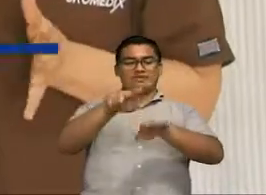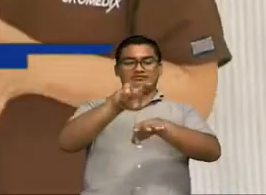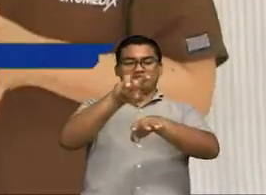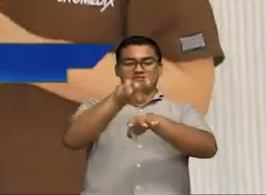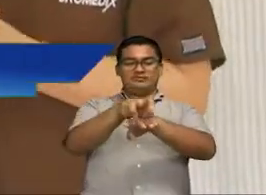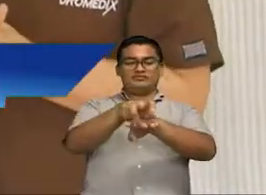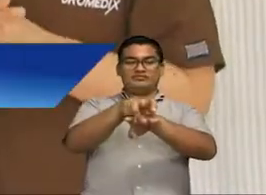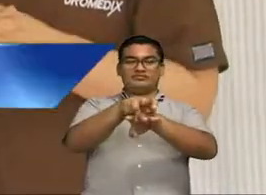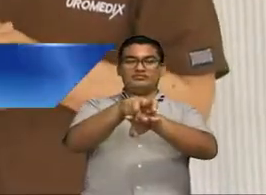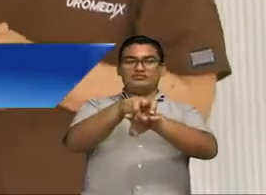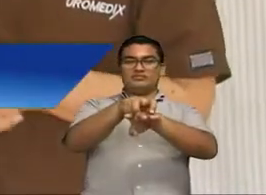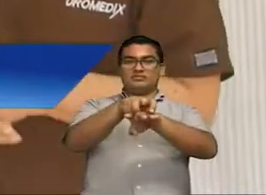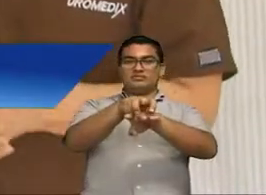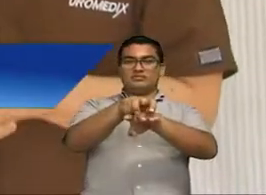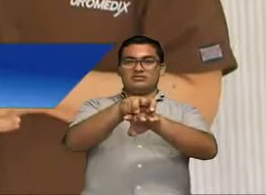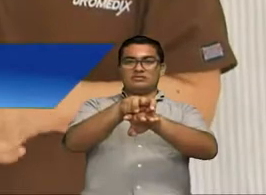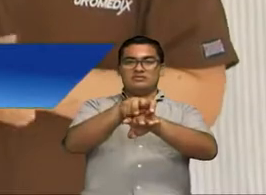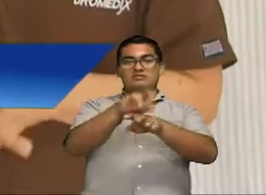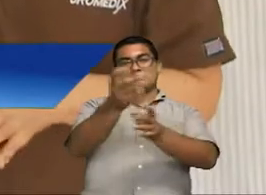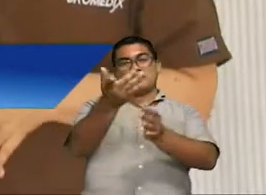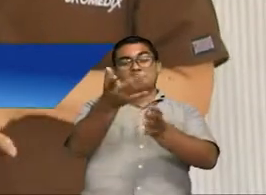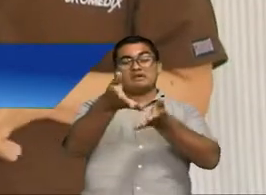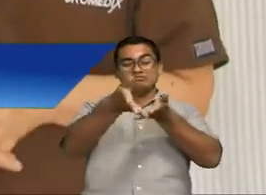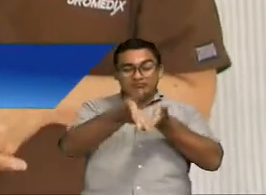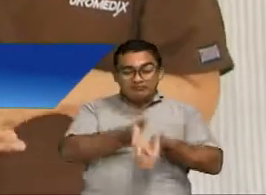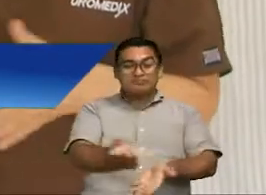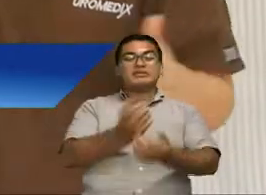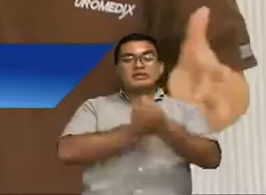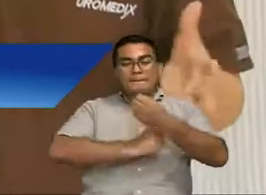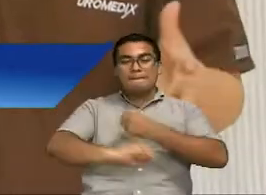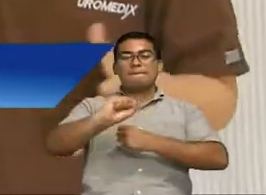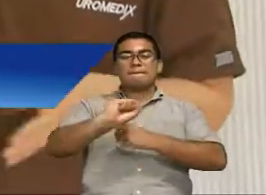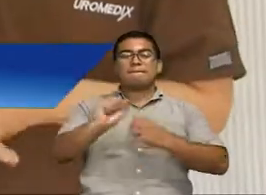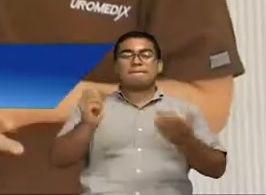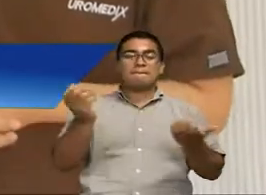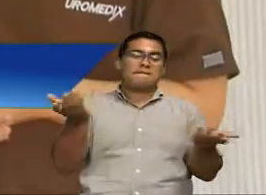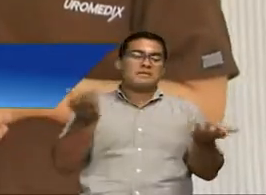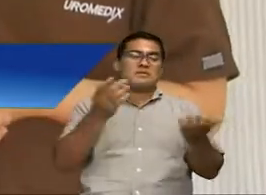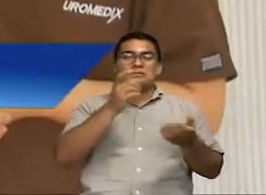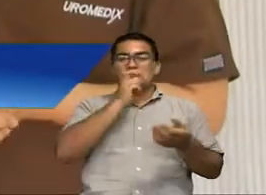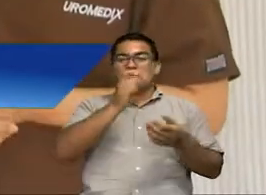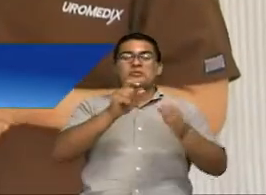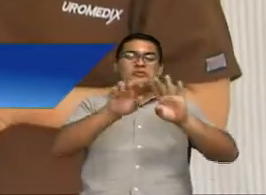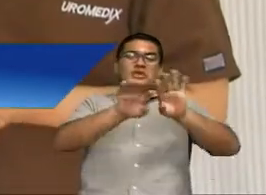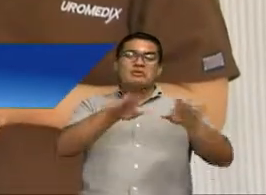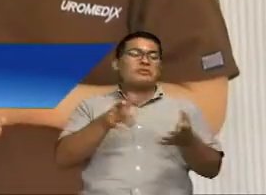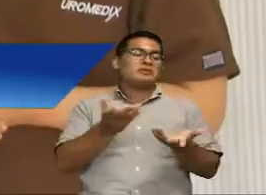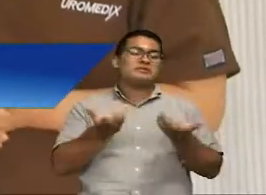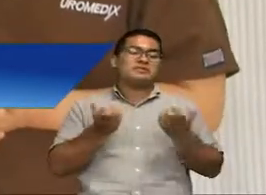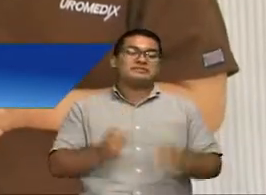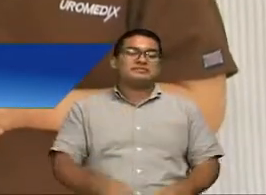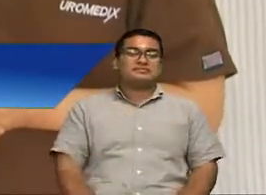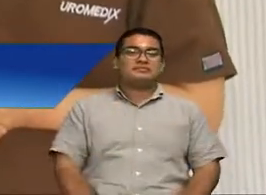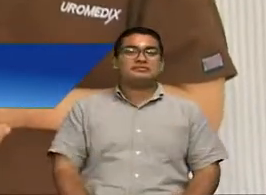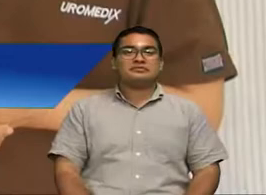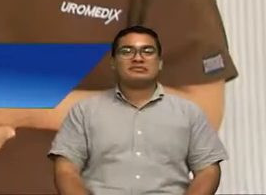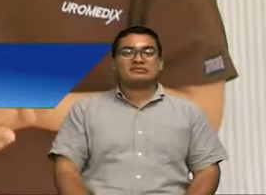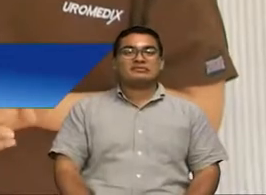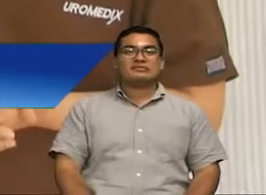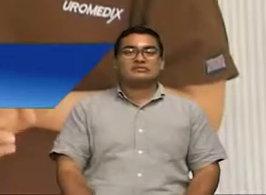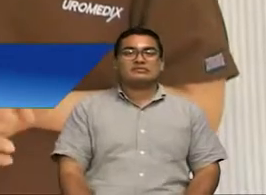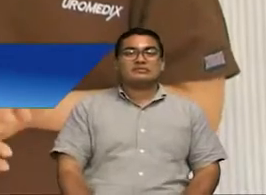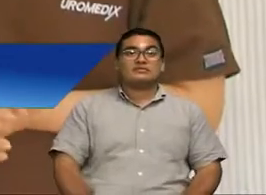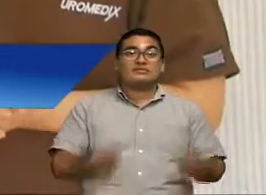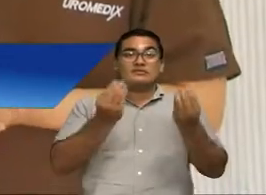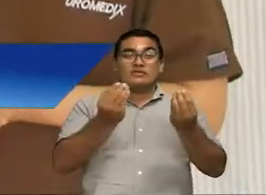nosotros también igual tenemos que prepararnos siempre para atenderlos en la posición que la paciente desea. Me ha dicho que aquí vienen